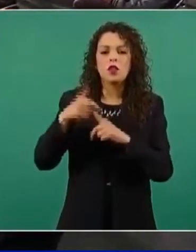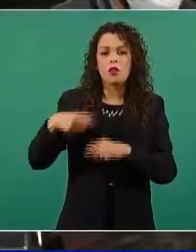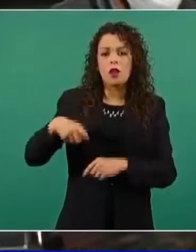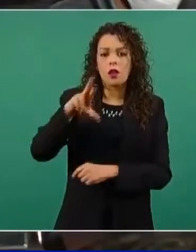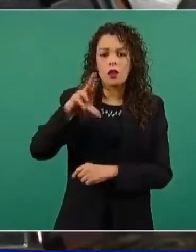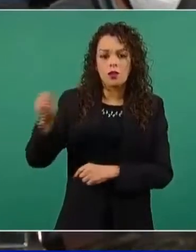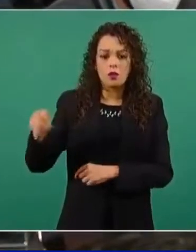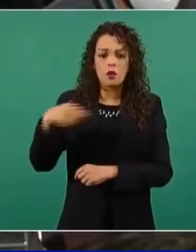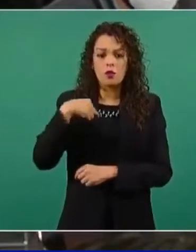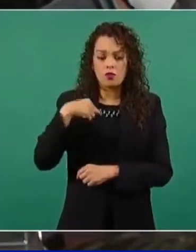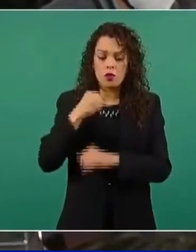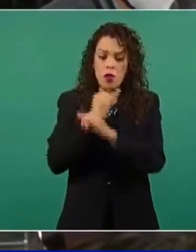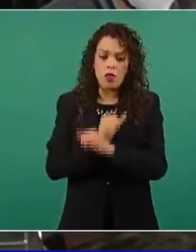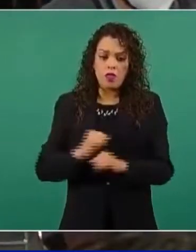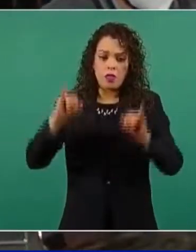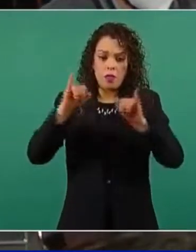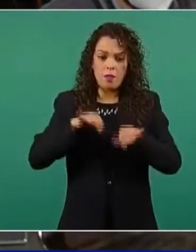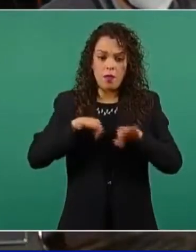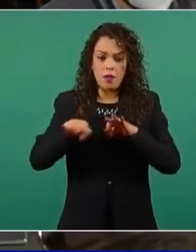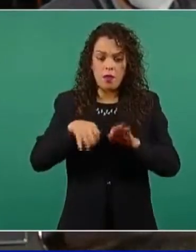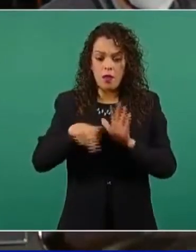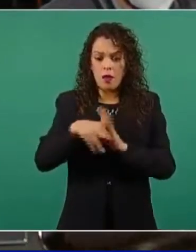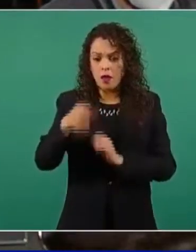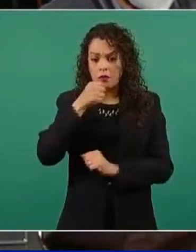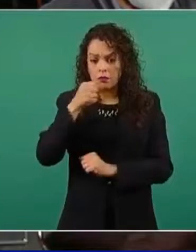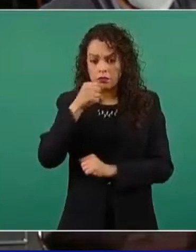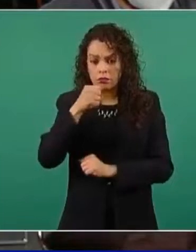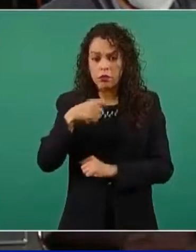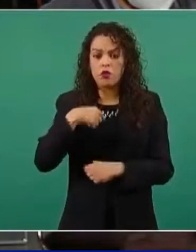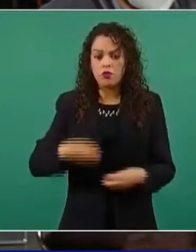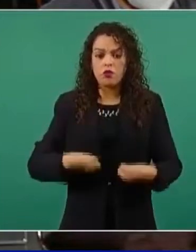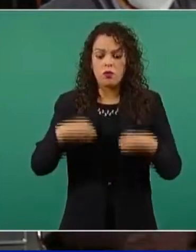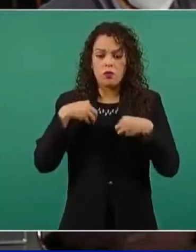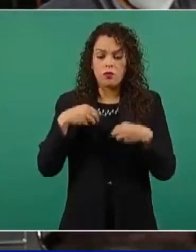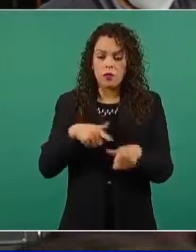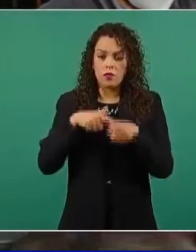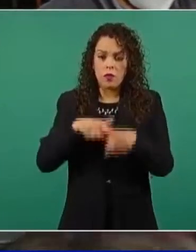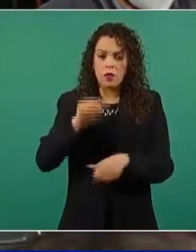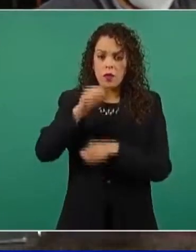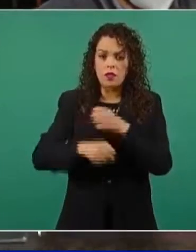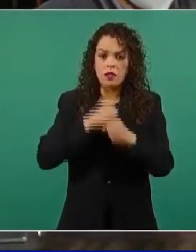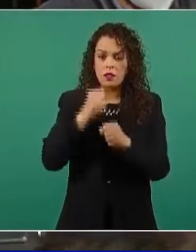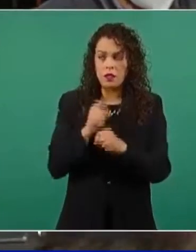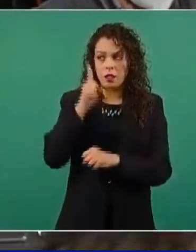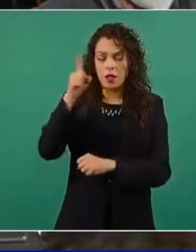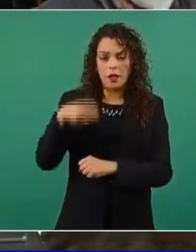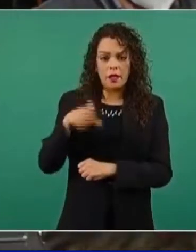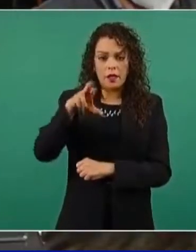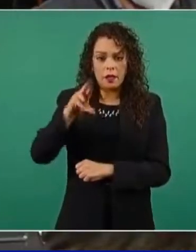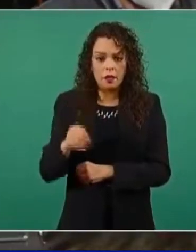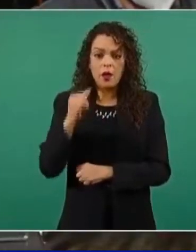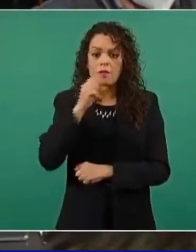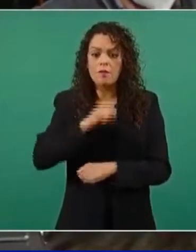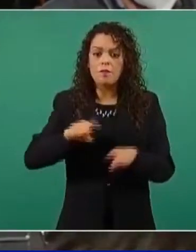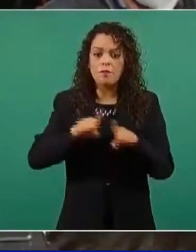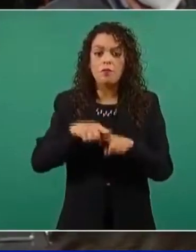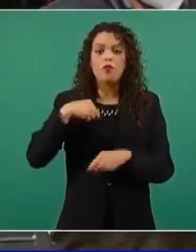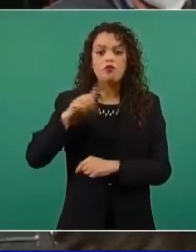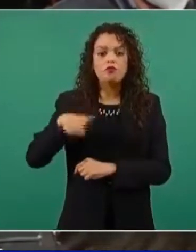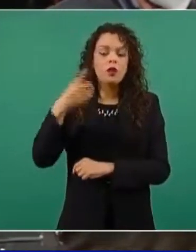soy periodista independiente, desde hace 16 años radico en Quintana Roo y también soy abogada